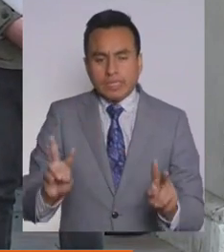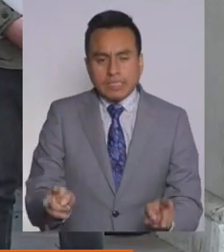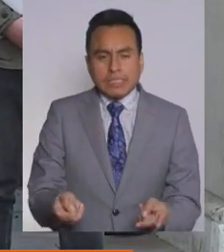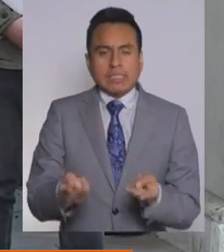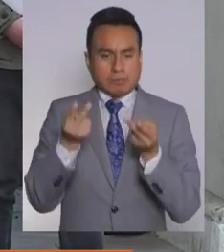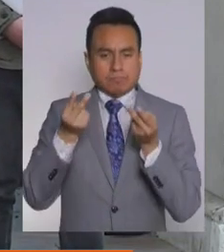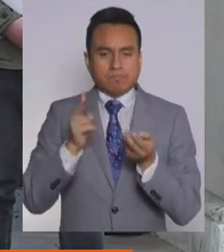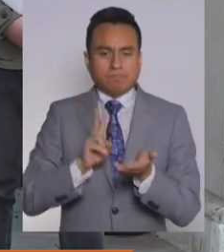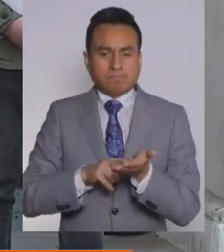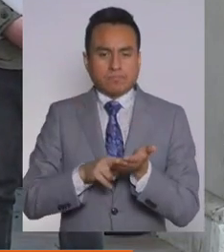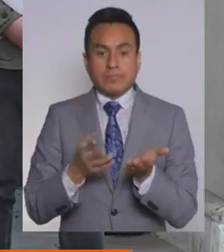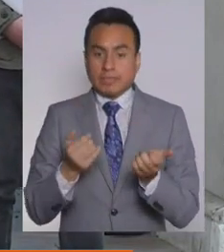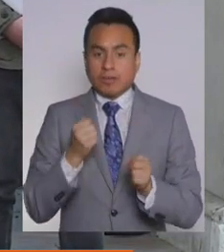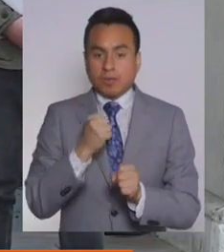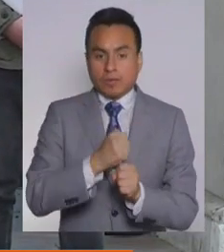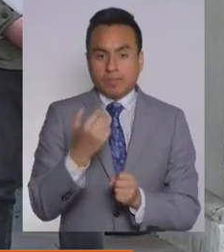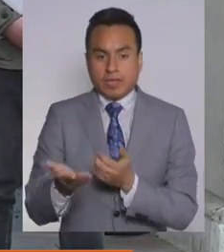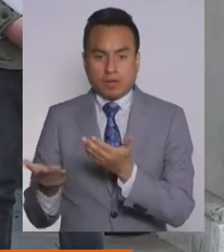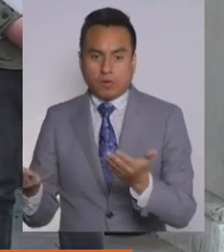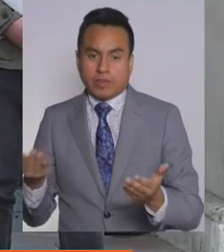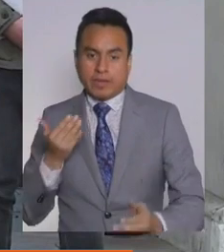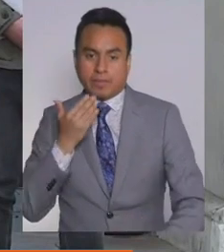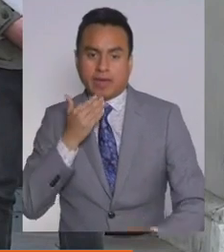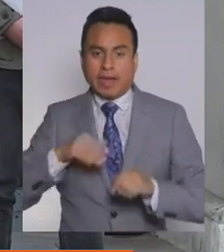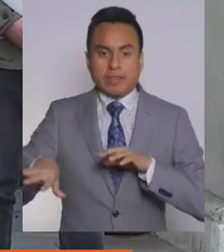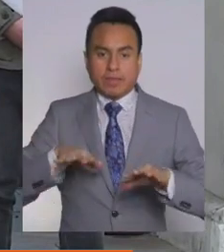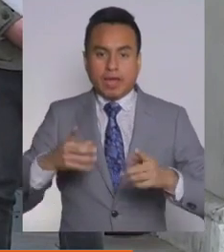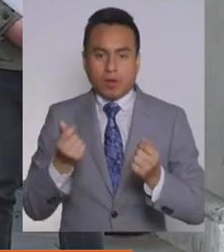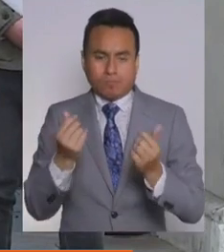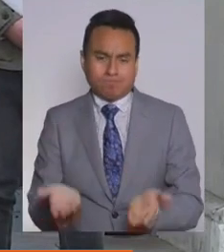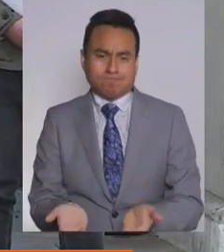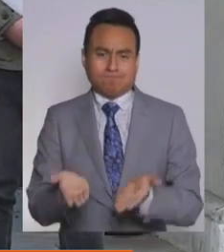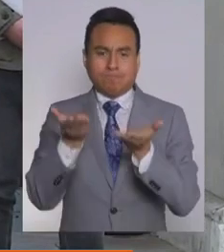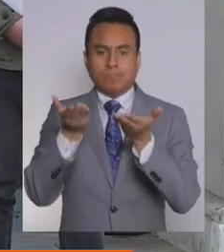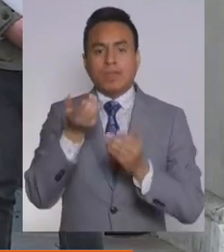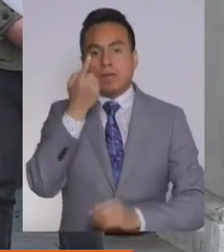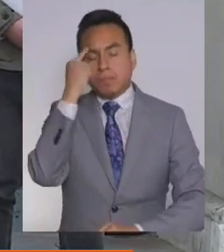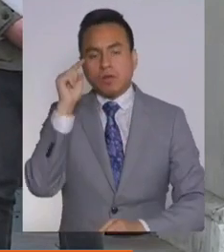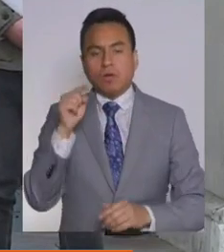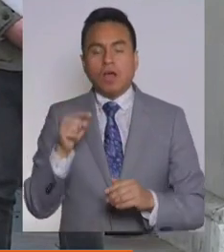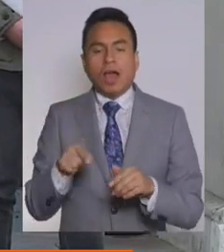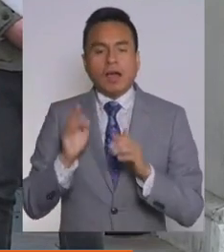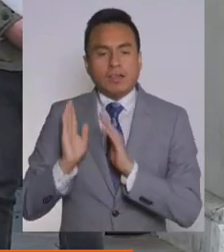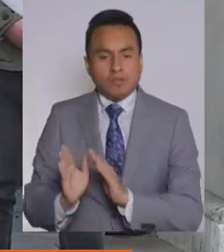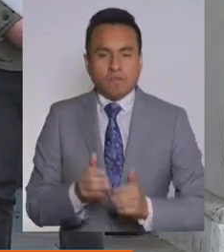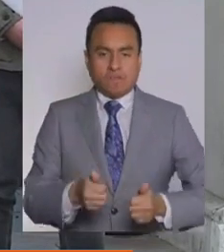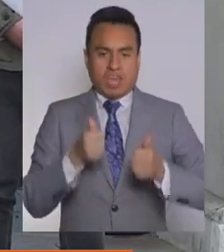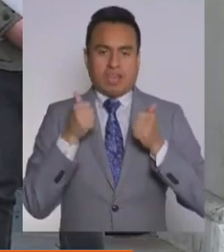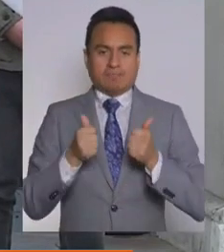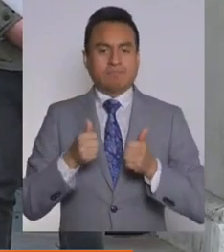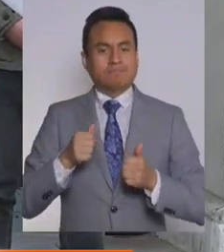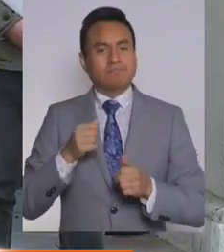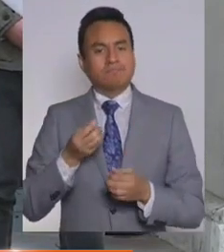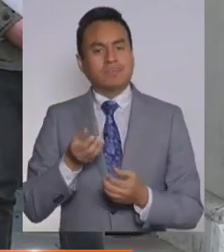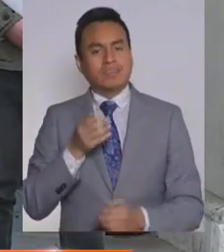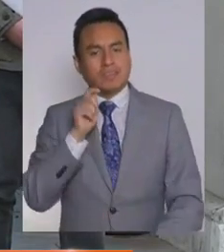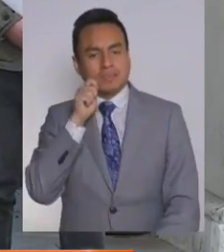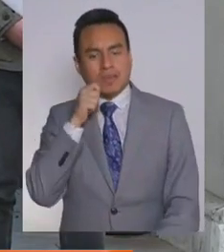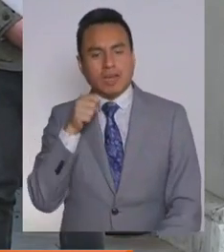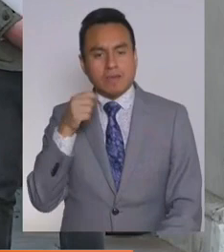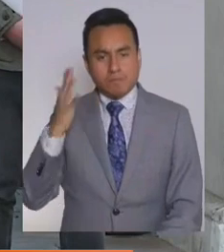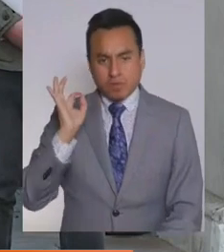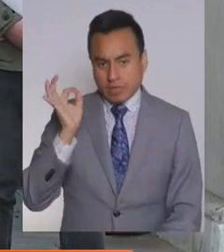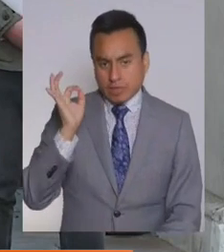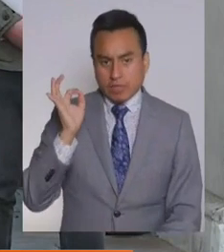ese necesario empleo y esa necesaria actividad económica, pero haciéndolo bien, realizándolo de buena manera. Y por eso era importante la